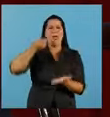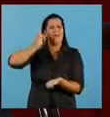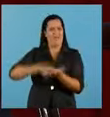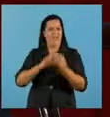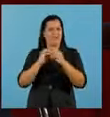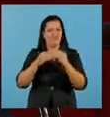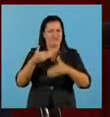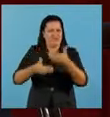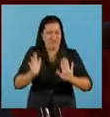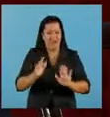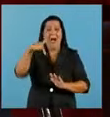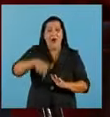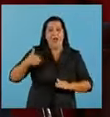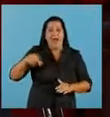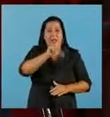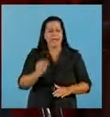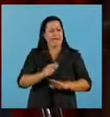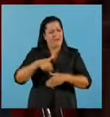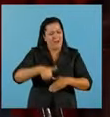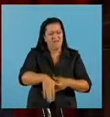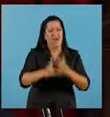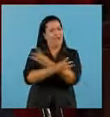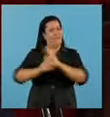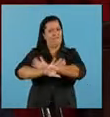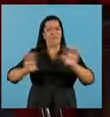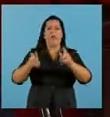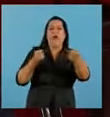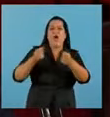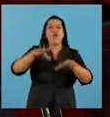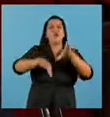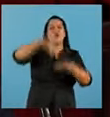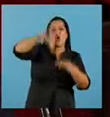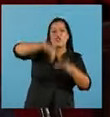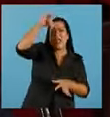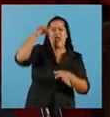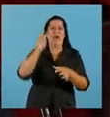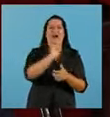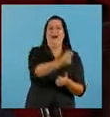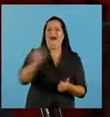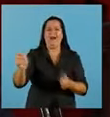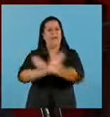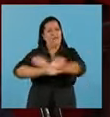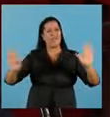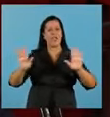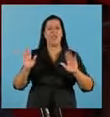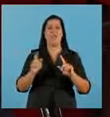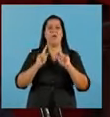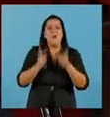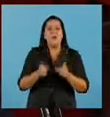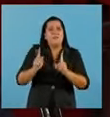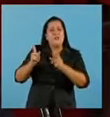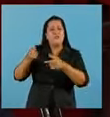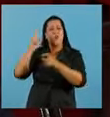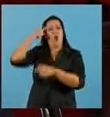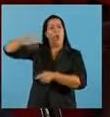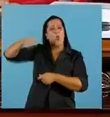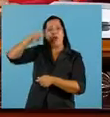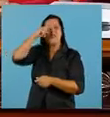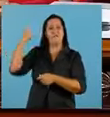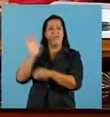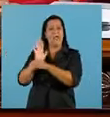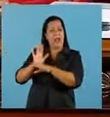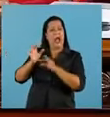terminando para siempre en la Argentina con la manipulación de sorteos, la concentración de procesos que el oligopolio de los jueces federales